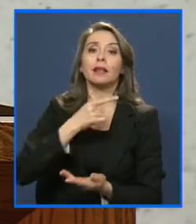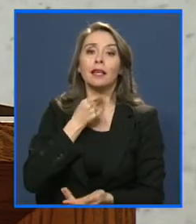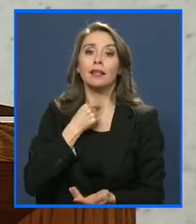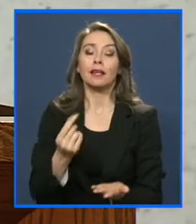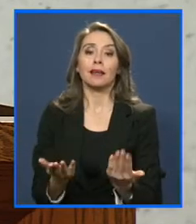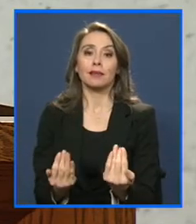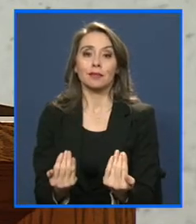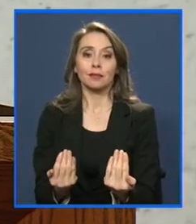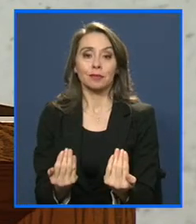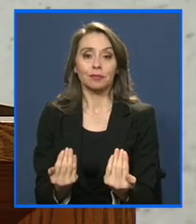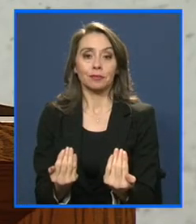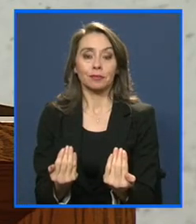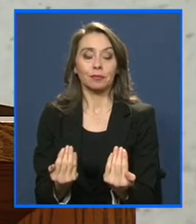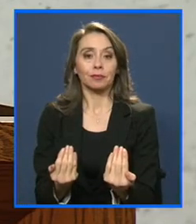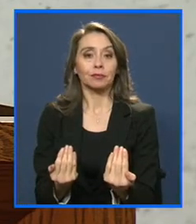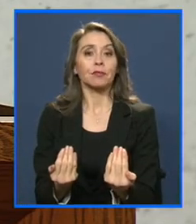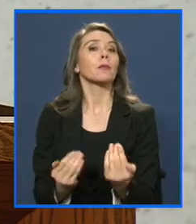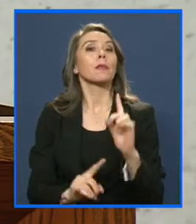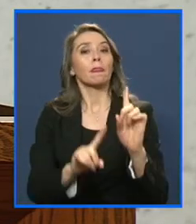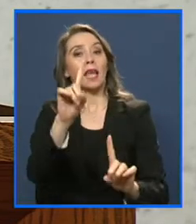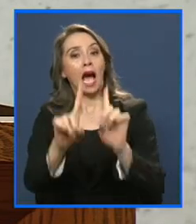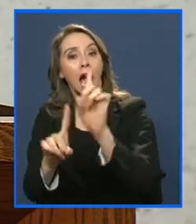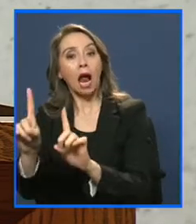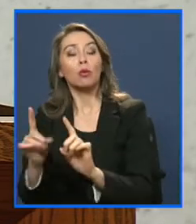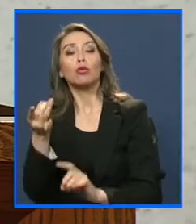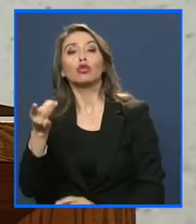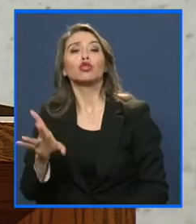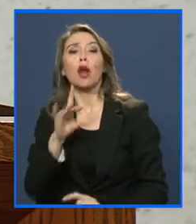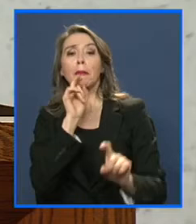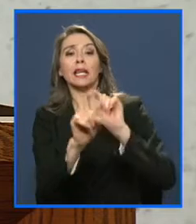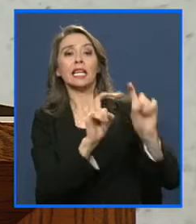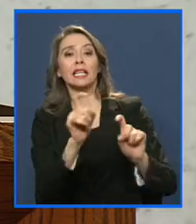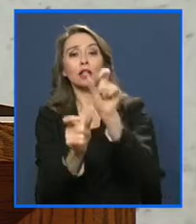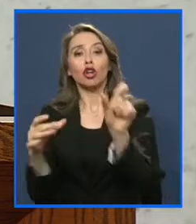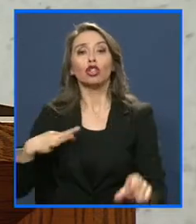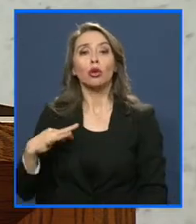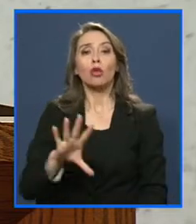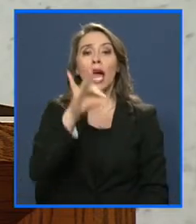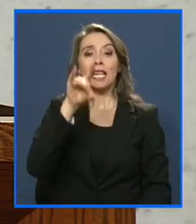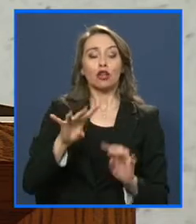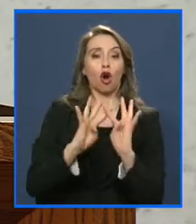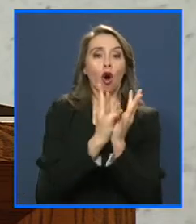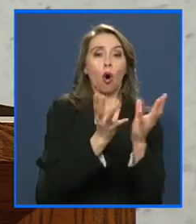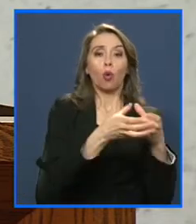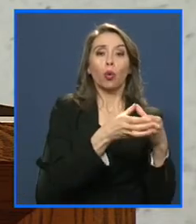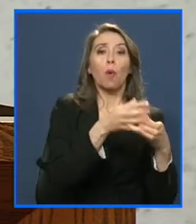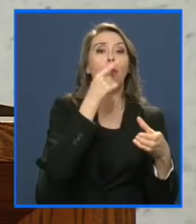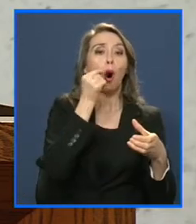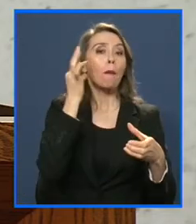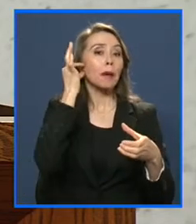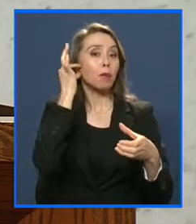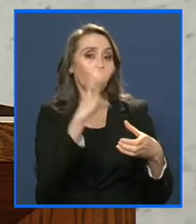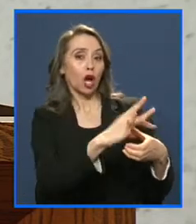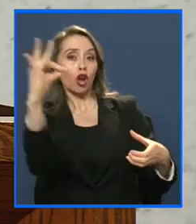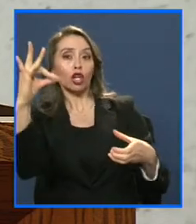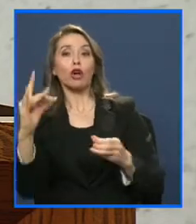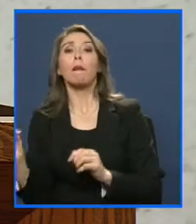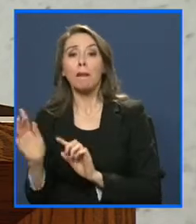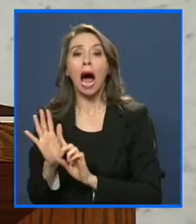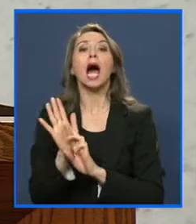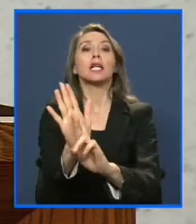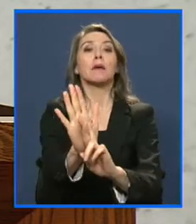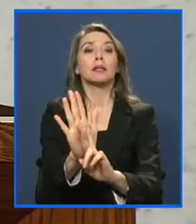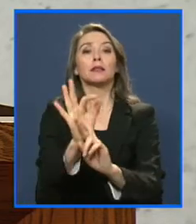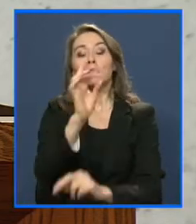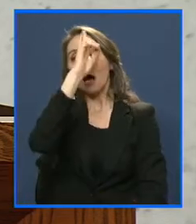necesitamos y pese a algunos que sólo critican la ciudadanía eligió este grupo de hombres y mujeres para representarlos justamente en